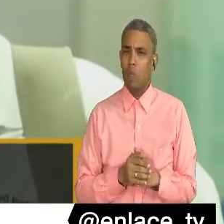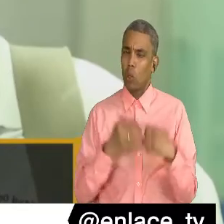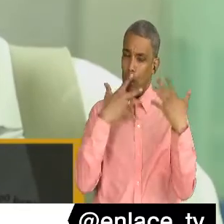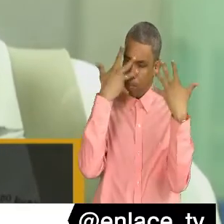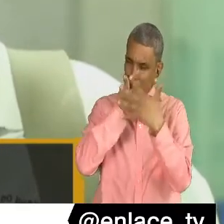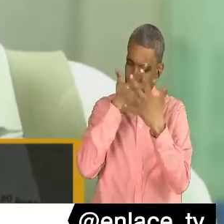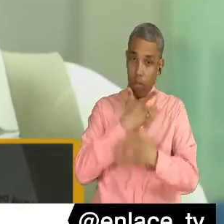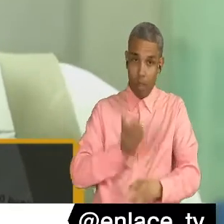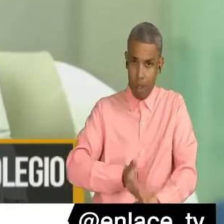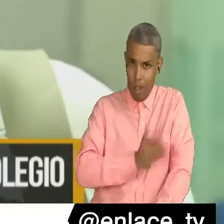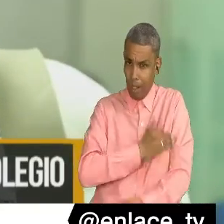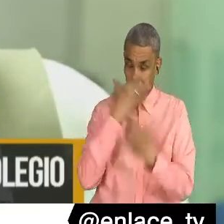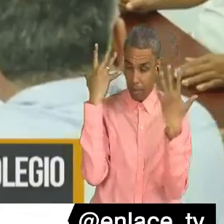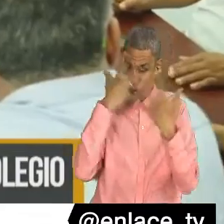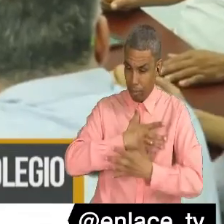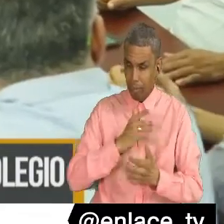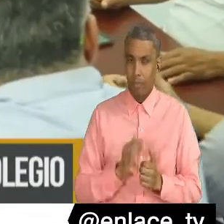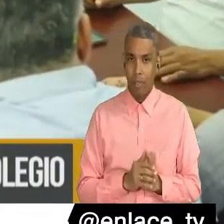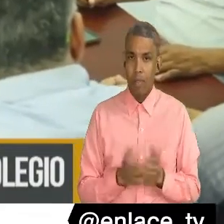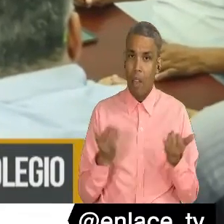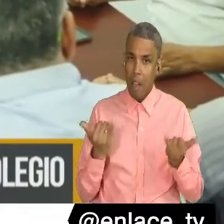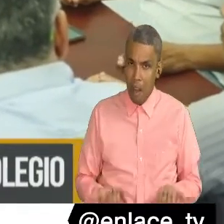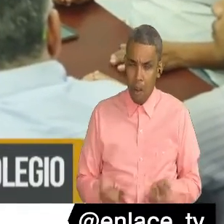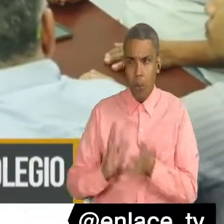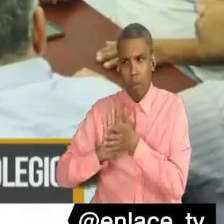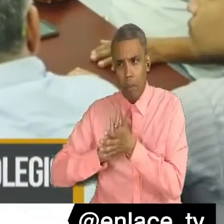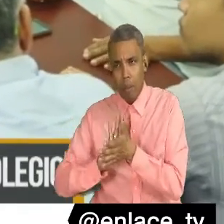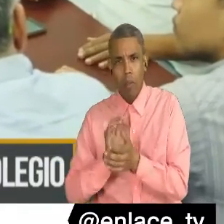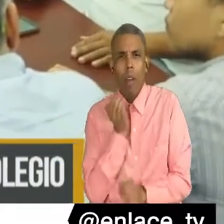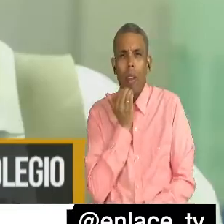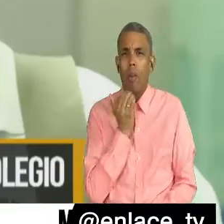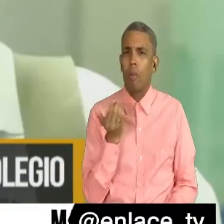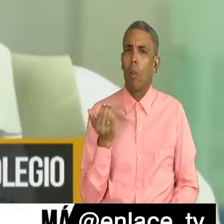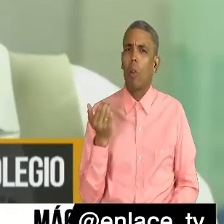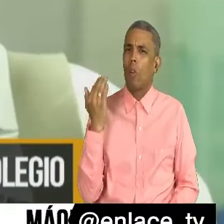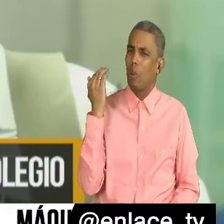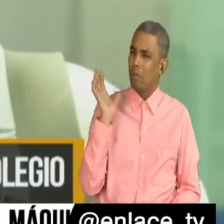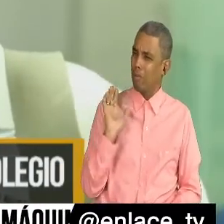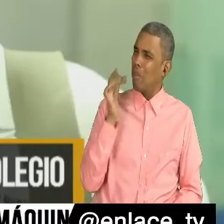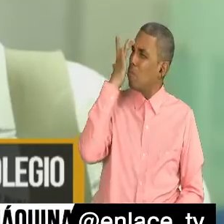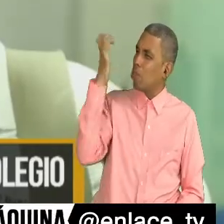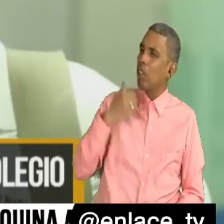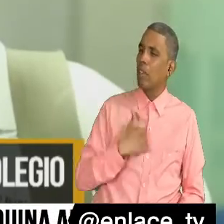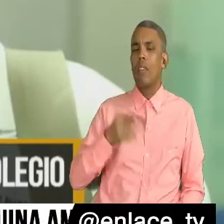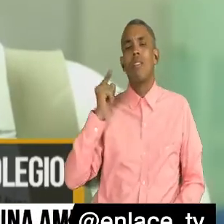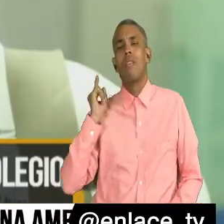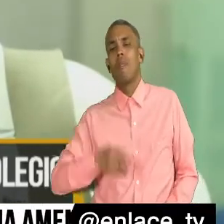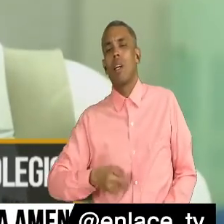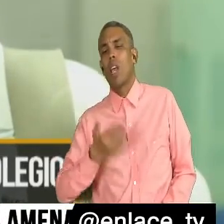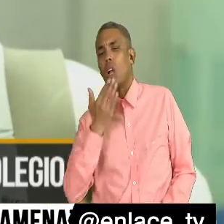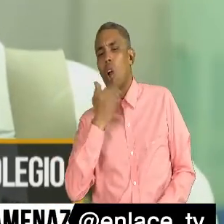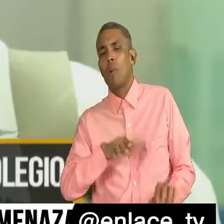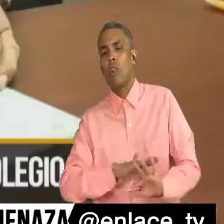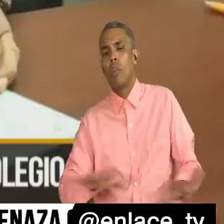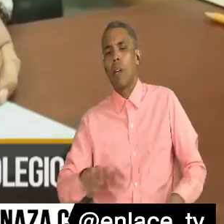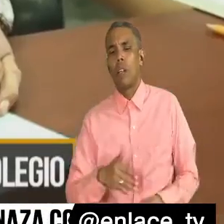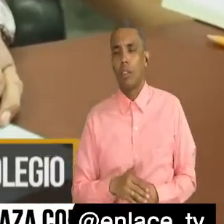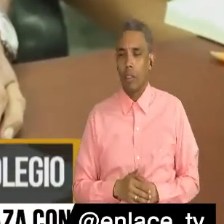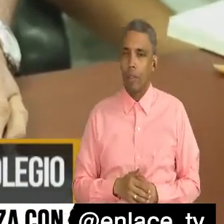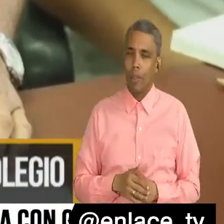lo que estaba sucediendo, por qué habían suspendido la hechura de los almuerzos. Le pido a los padres de familia que nos entiendan.